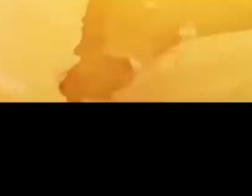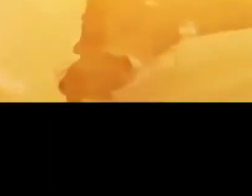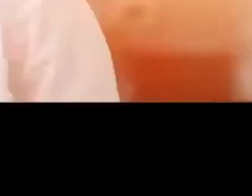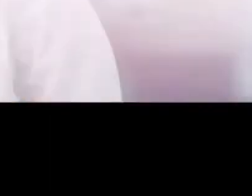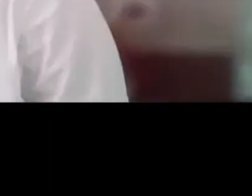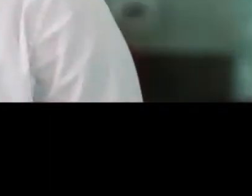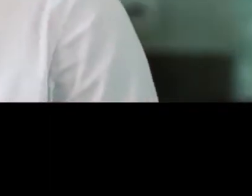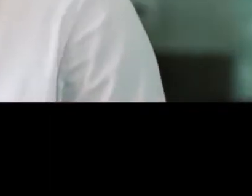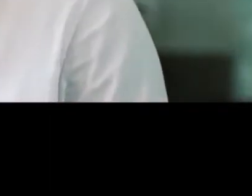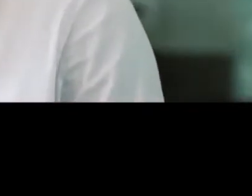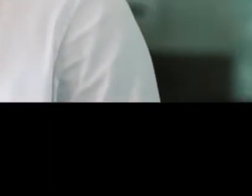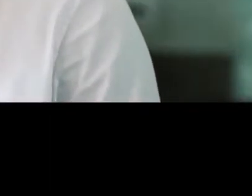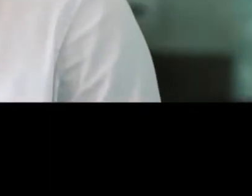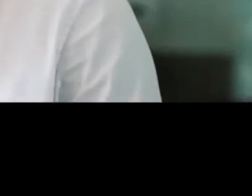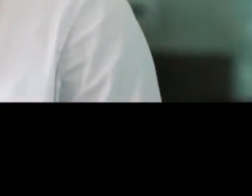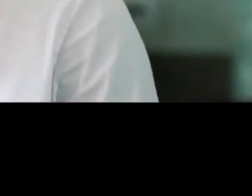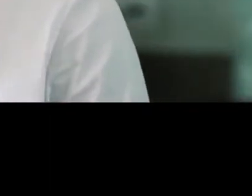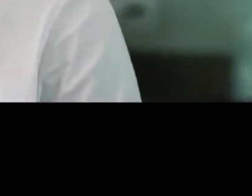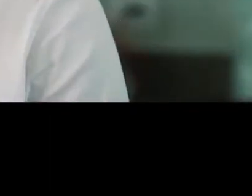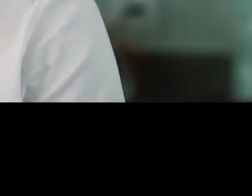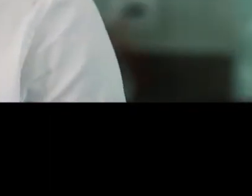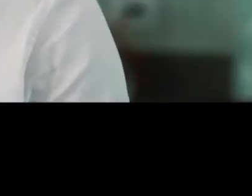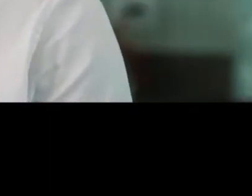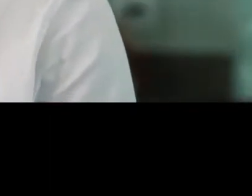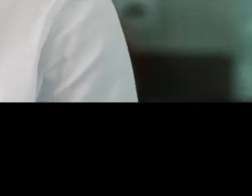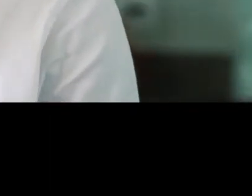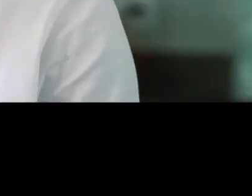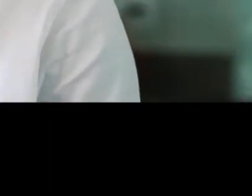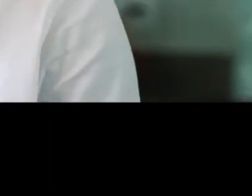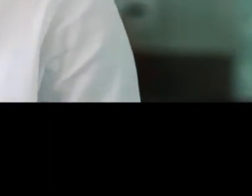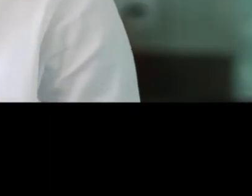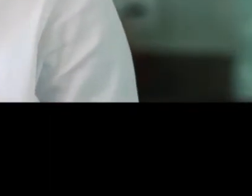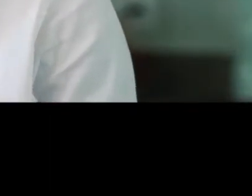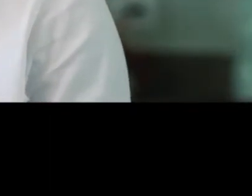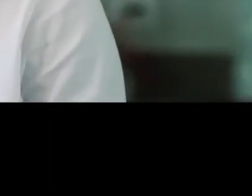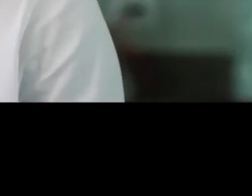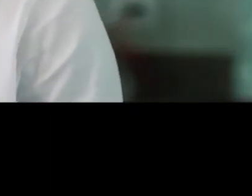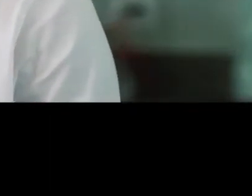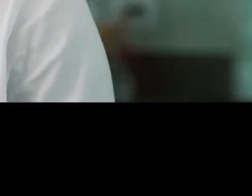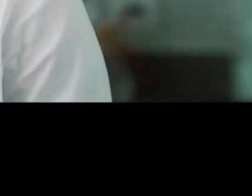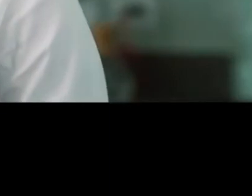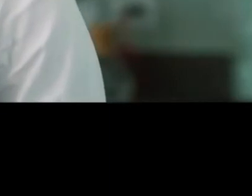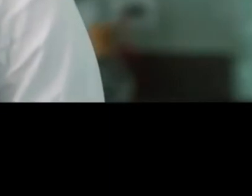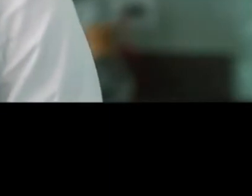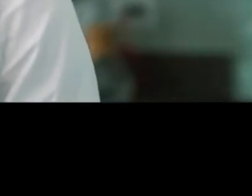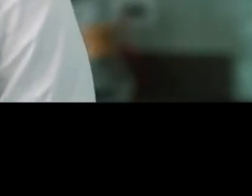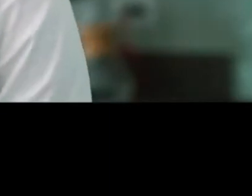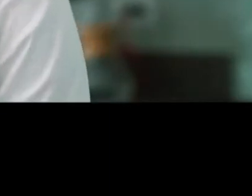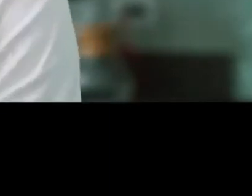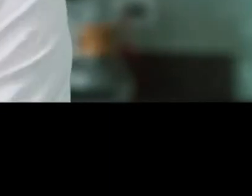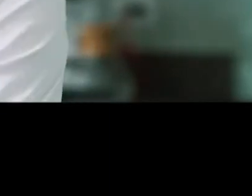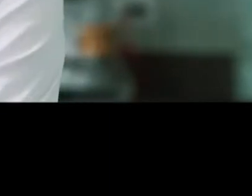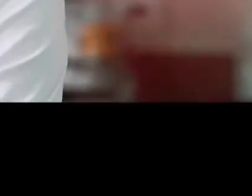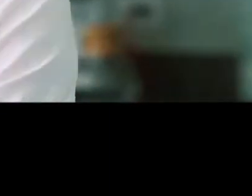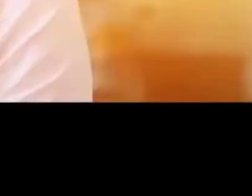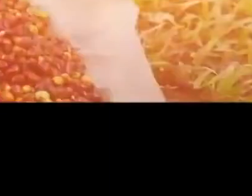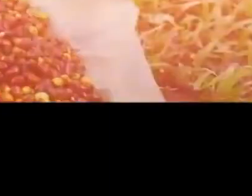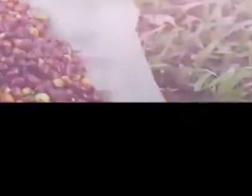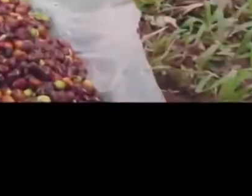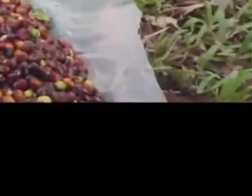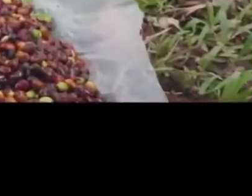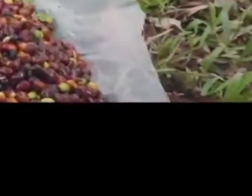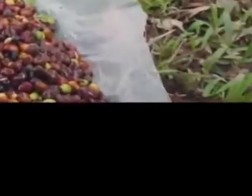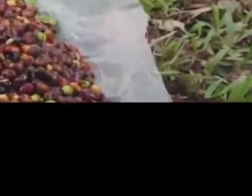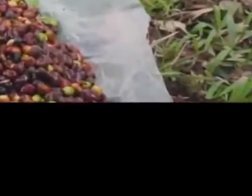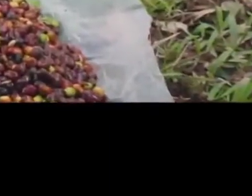Embarca todo. La gastronomía embarca desde los vinos, los rones. Entonces creo que en Matagalpa podríamos comenzar con el café.